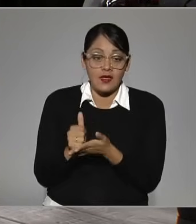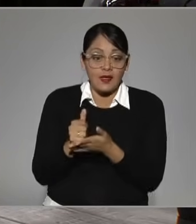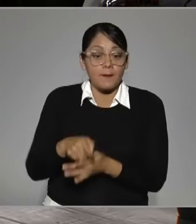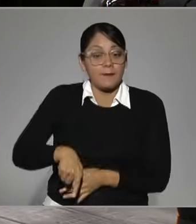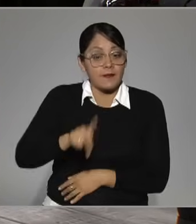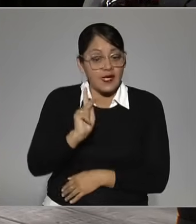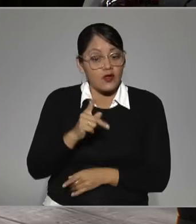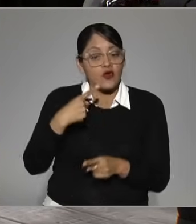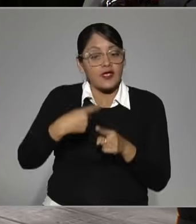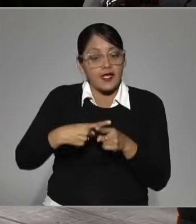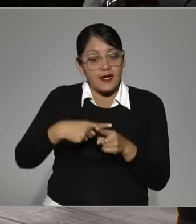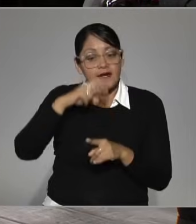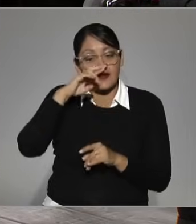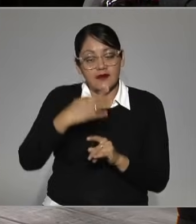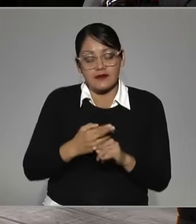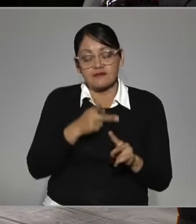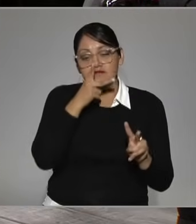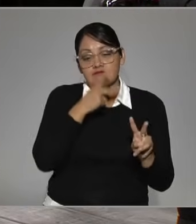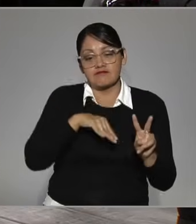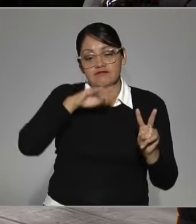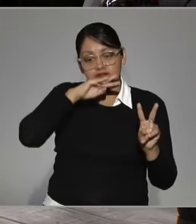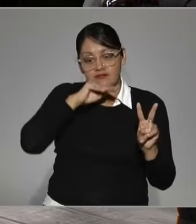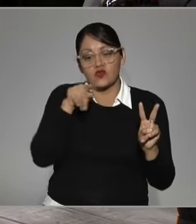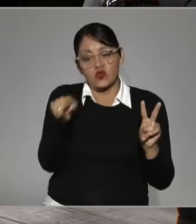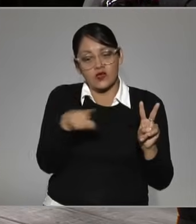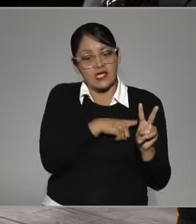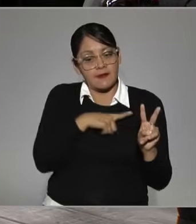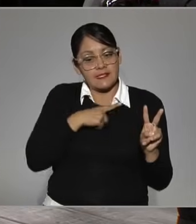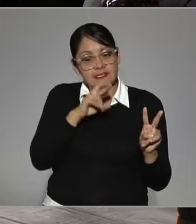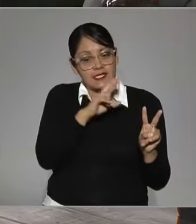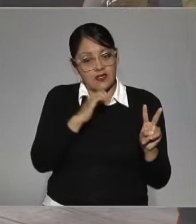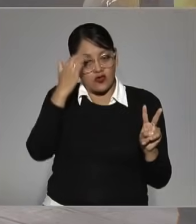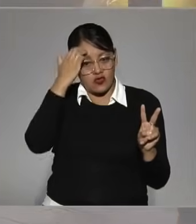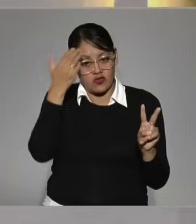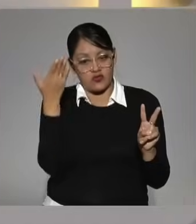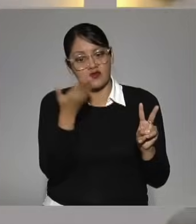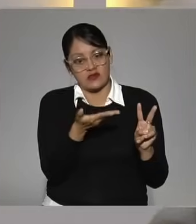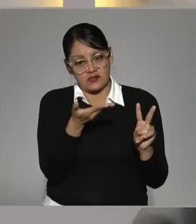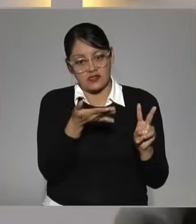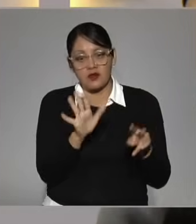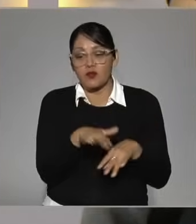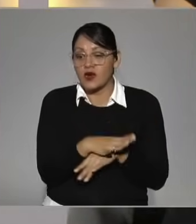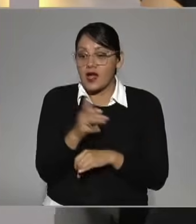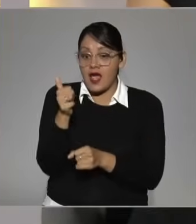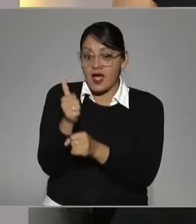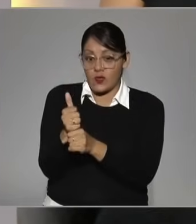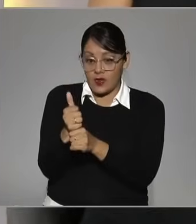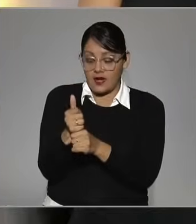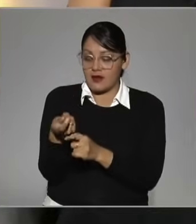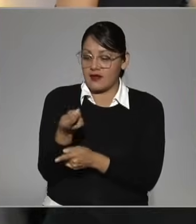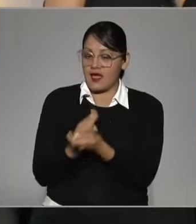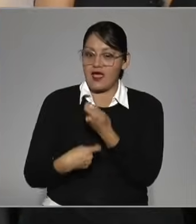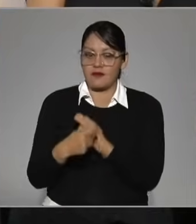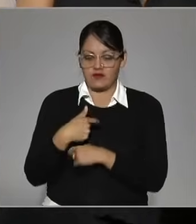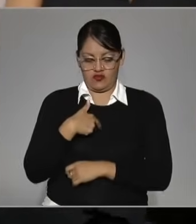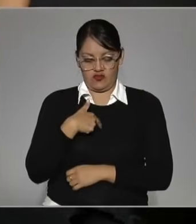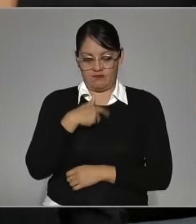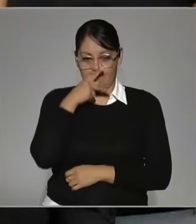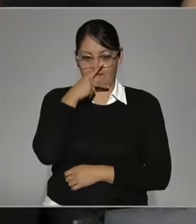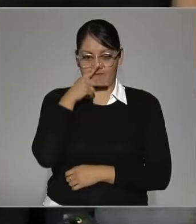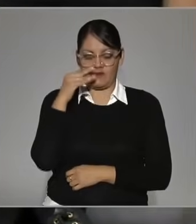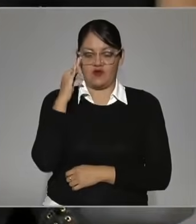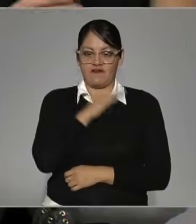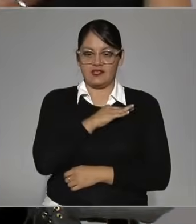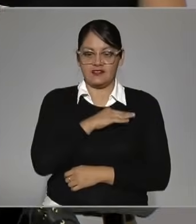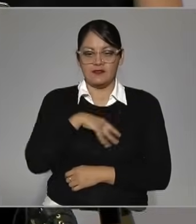tu papá, es tu mamá. Es reconocer justamente, porque si no se vuelve uno el papá sustituto, la mamá sustituta. Y eso va a